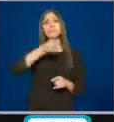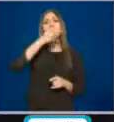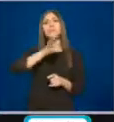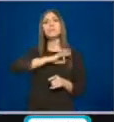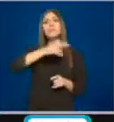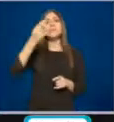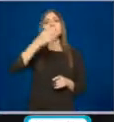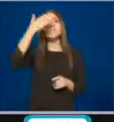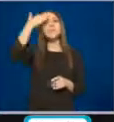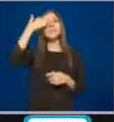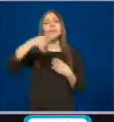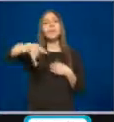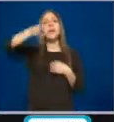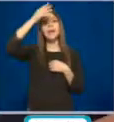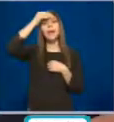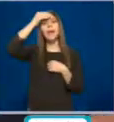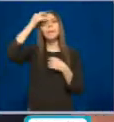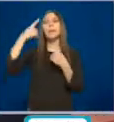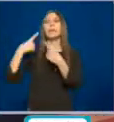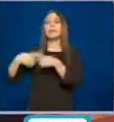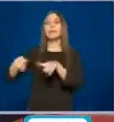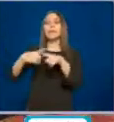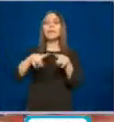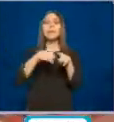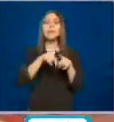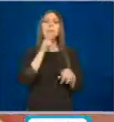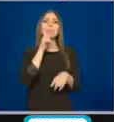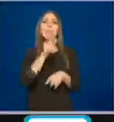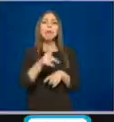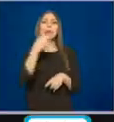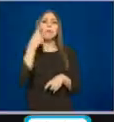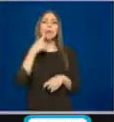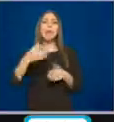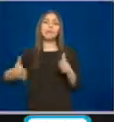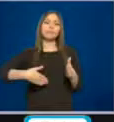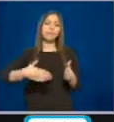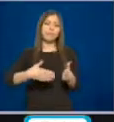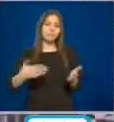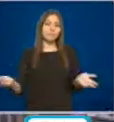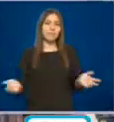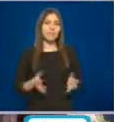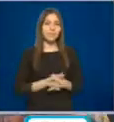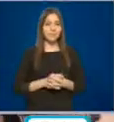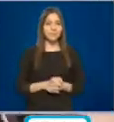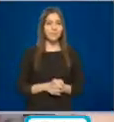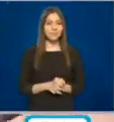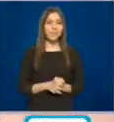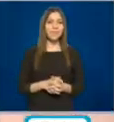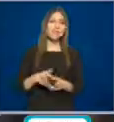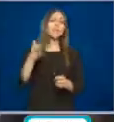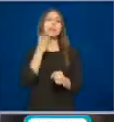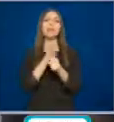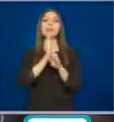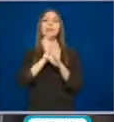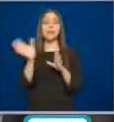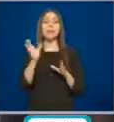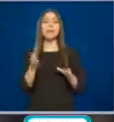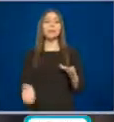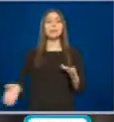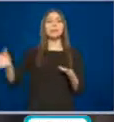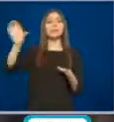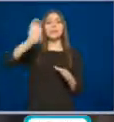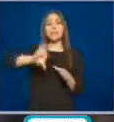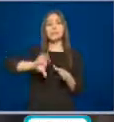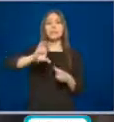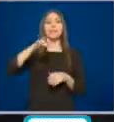como lo que es. Se ¿ok? enriquece la cocina. Totalmente. ¿no? Ok, rápidamente. Entonces, ya que está así, vamos a agregar nuestro pasote que nos está haciendo favor Gaby